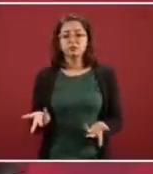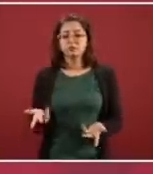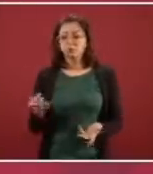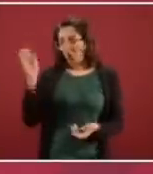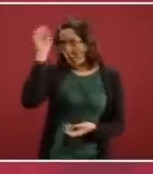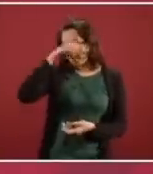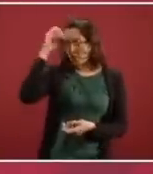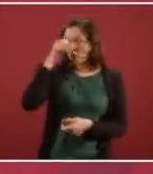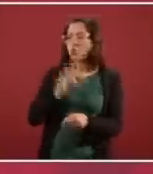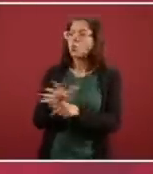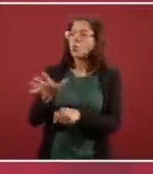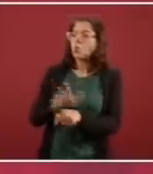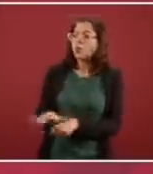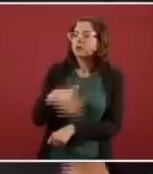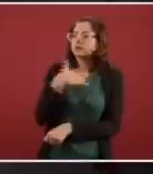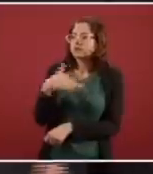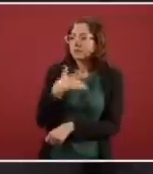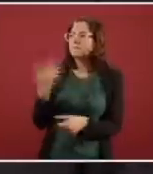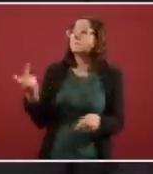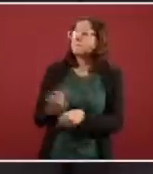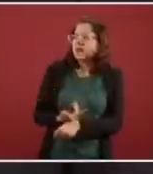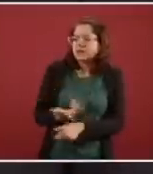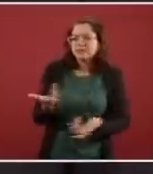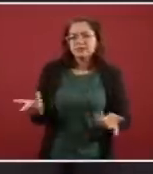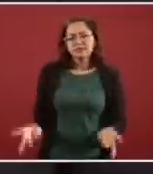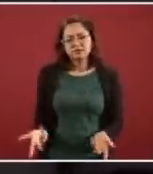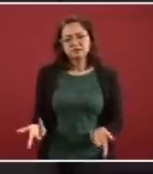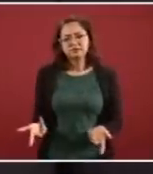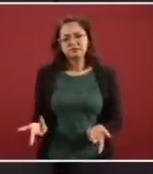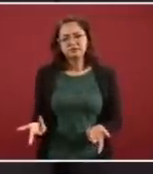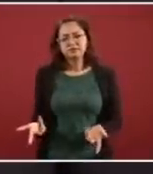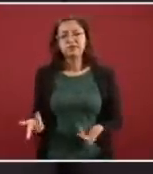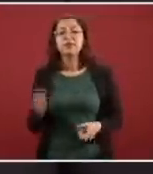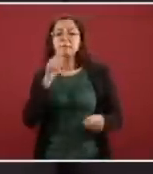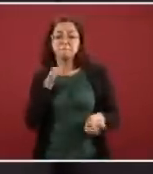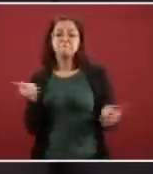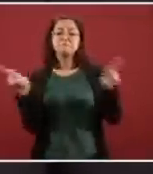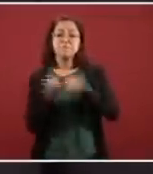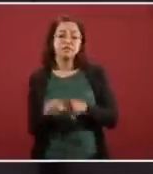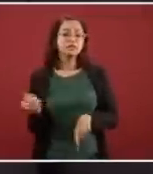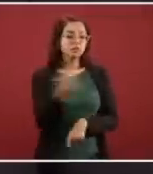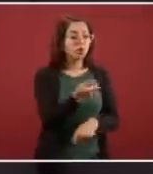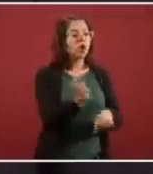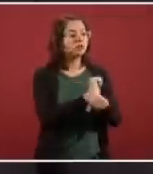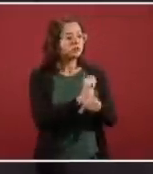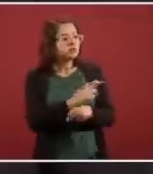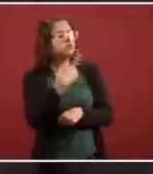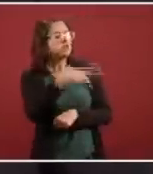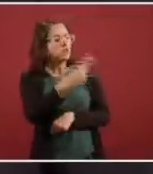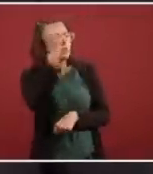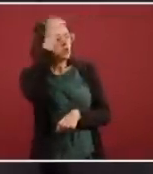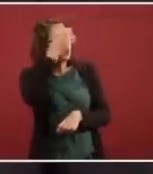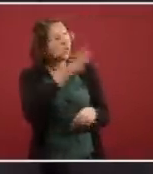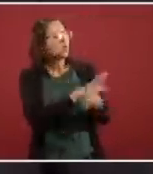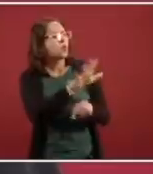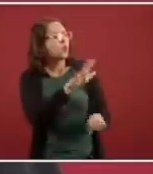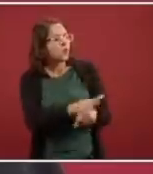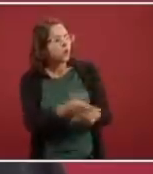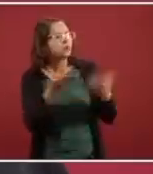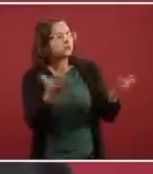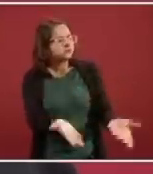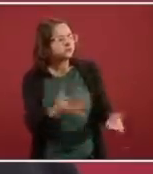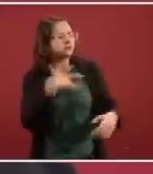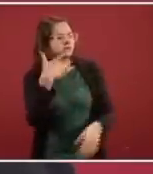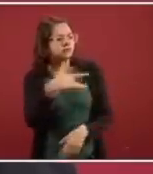recoja su opinión, que es la opinión de ellos, que recoja la opinión también de los artistas, ¿sí?, de